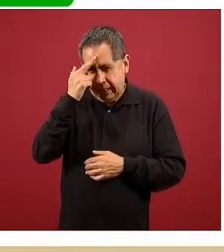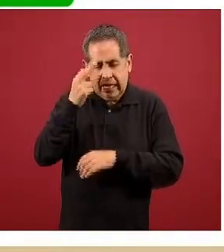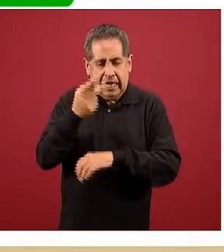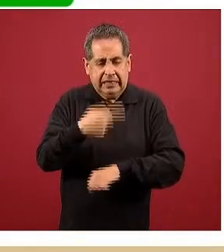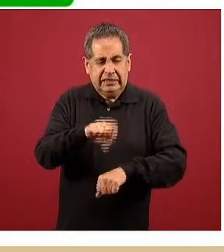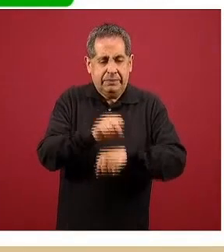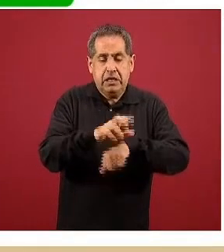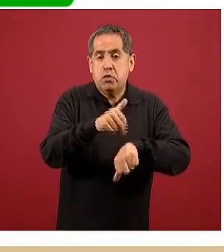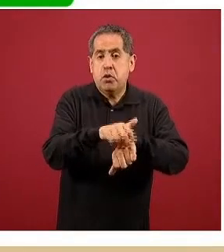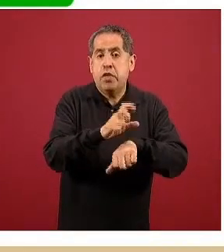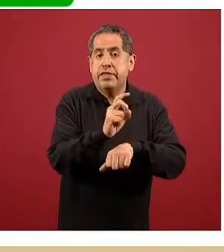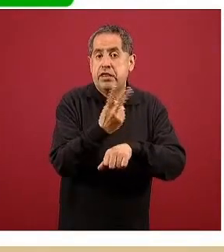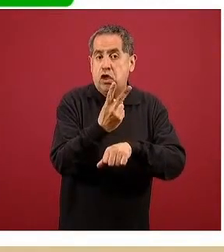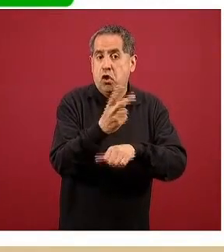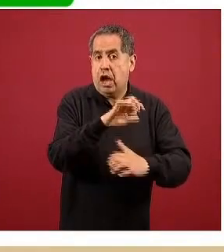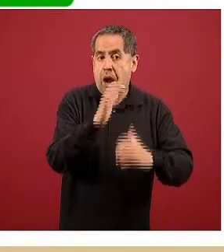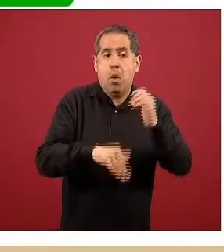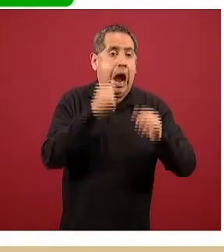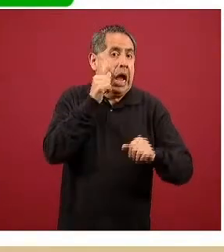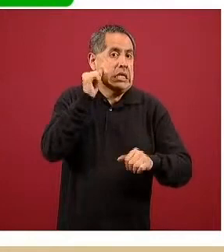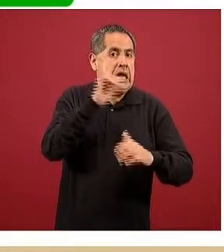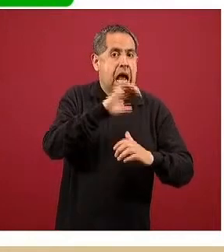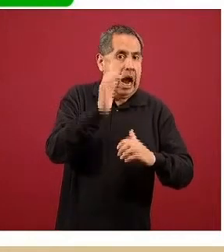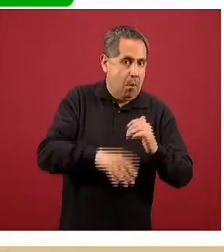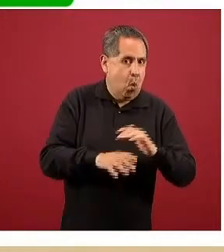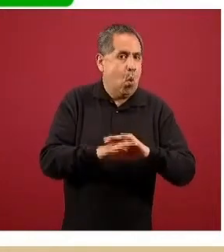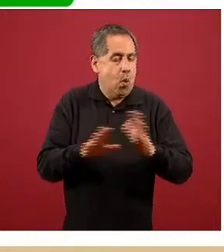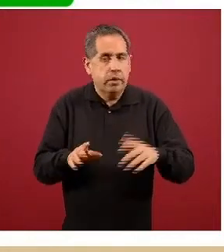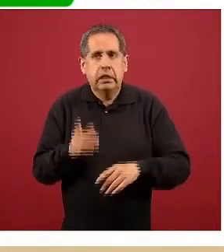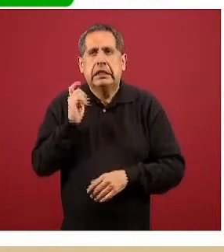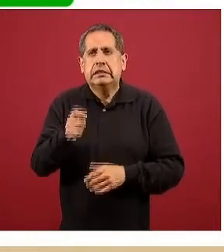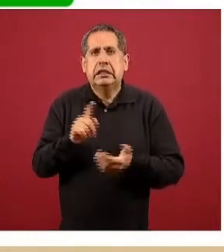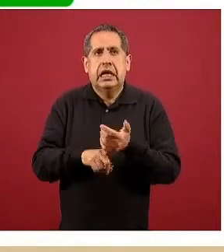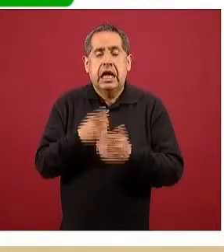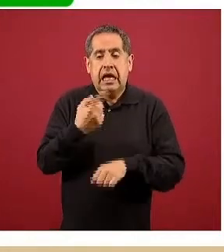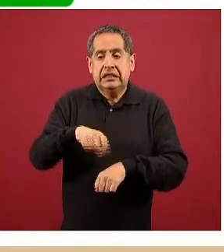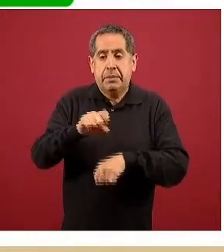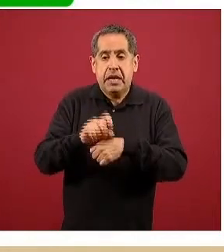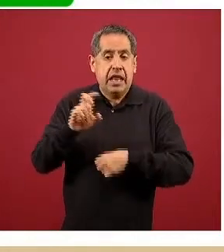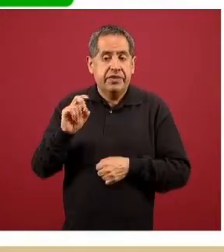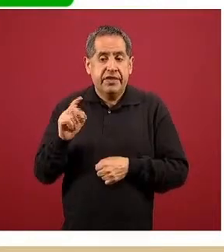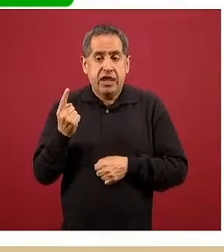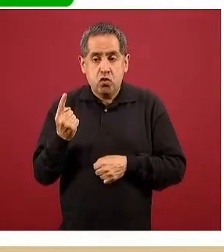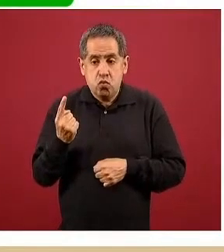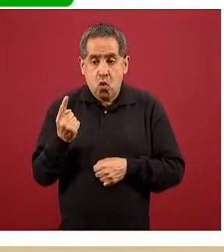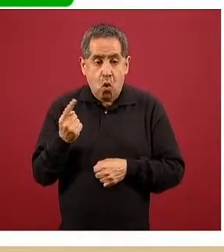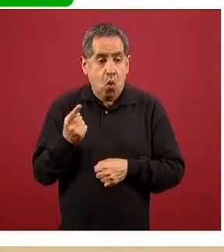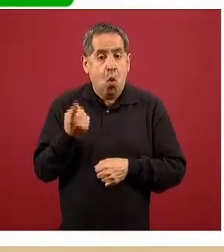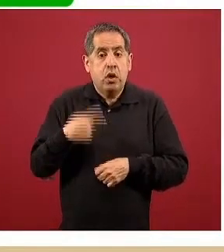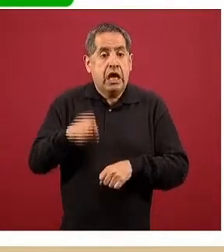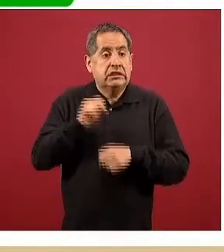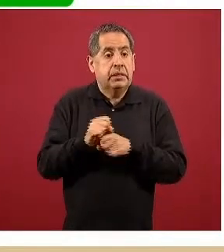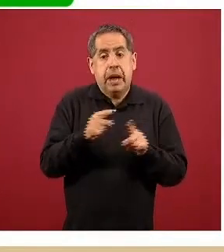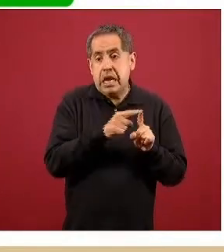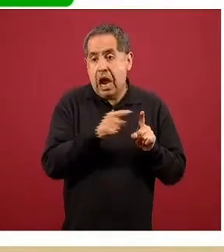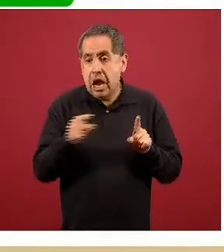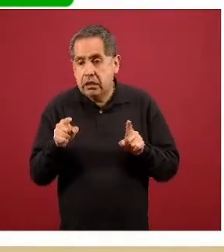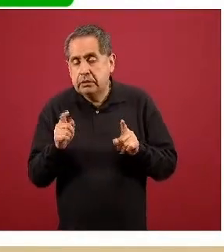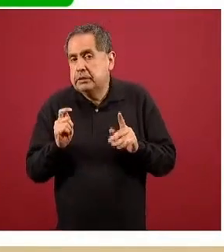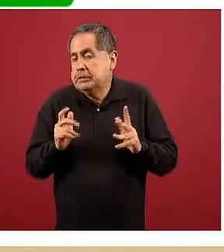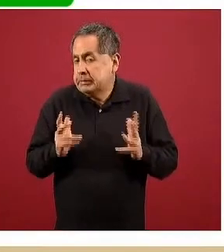semana 32 concluyó ayer. Eso quiere decir que la semana 31 ya tiene una semana completa de haber